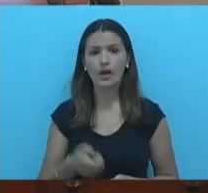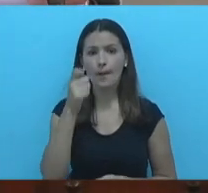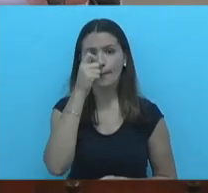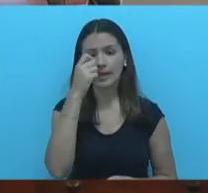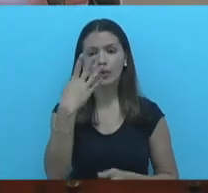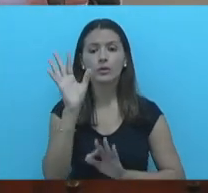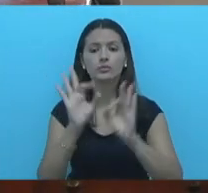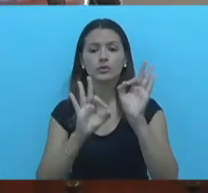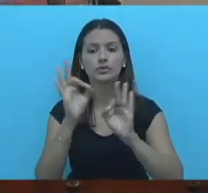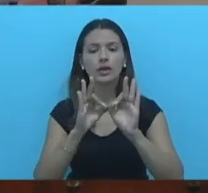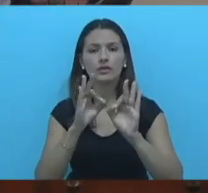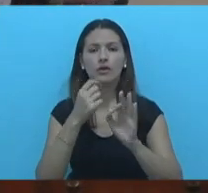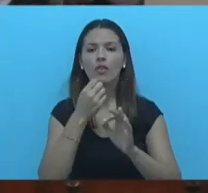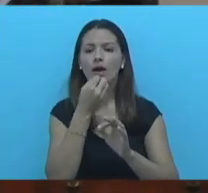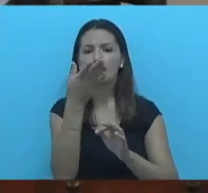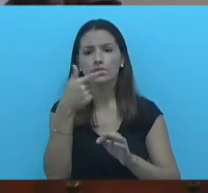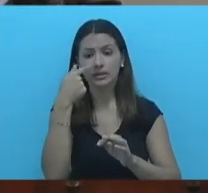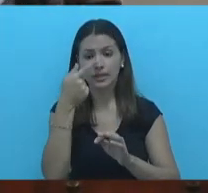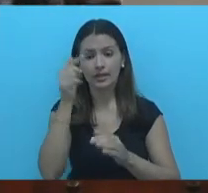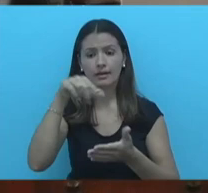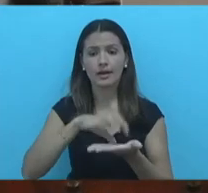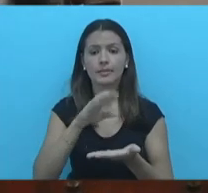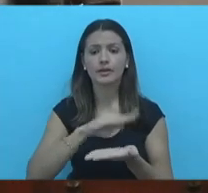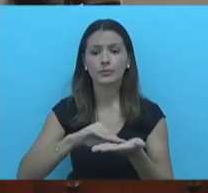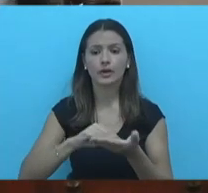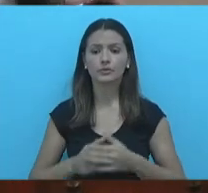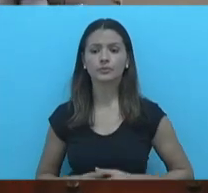24 proyectos de declaración de interés de esta Cámara de Diputados.